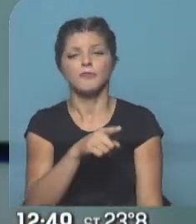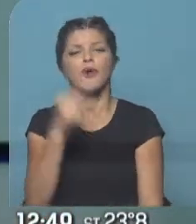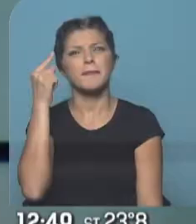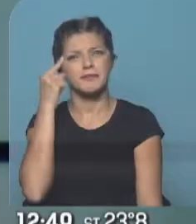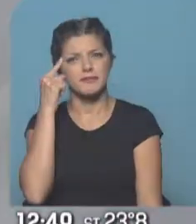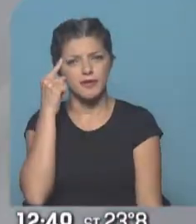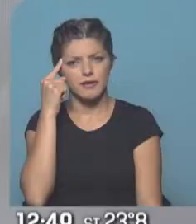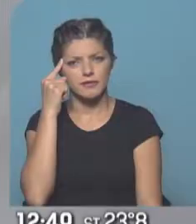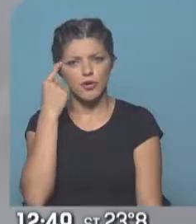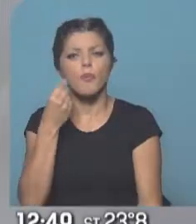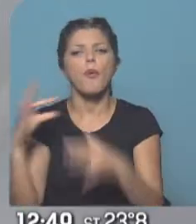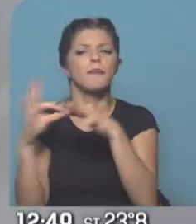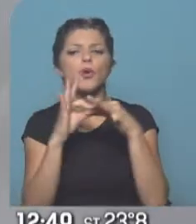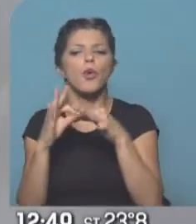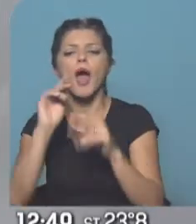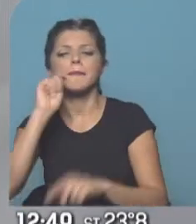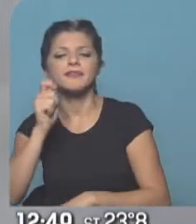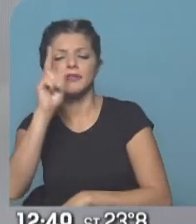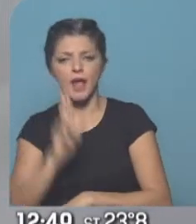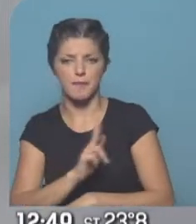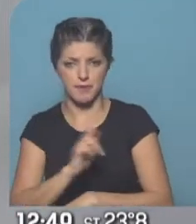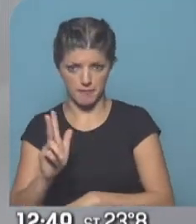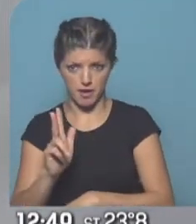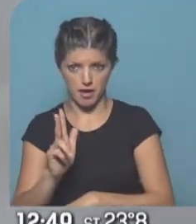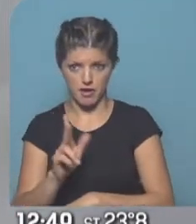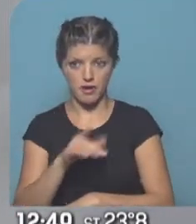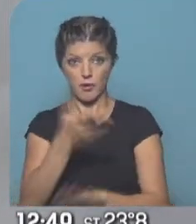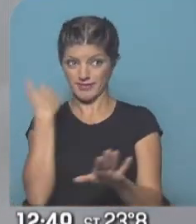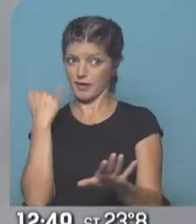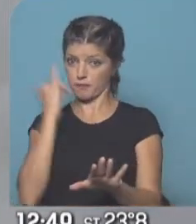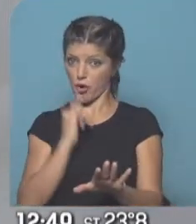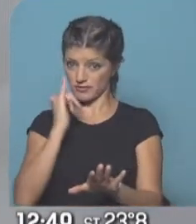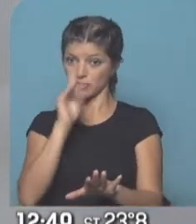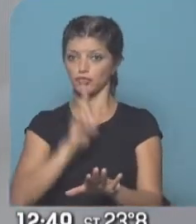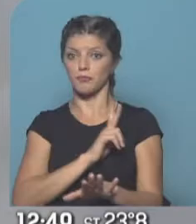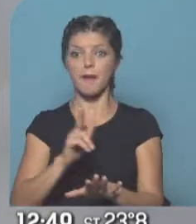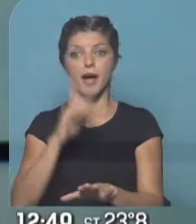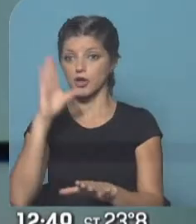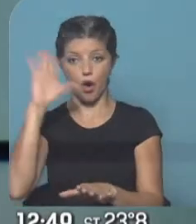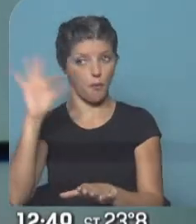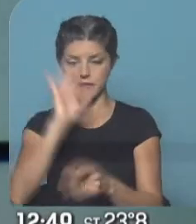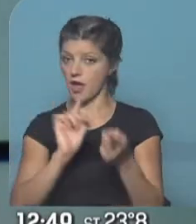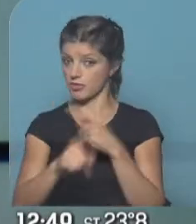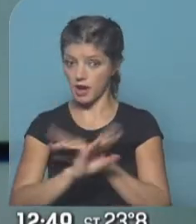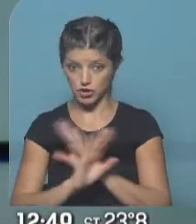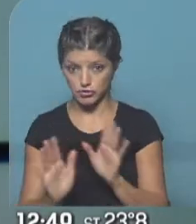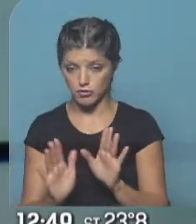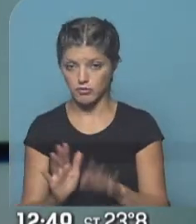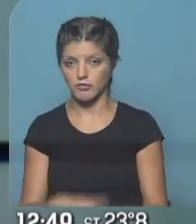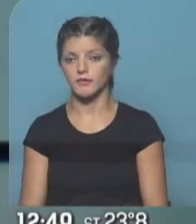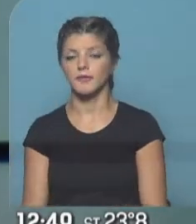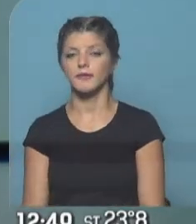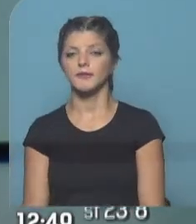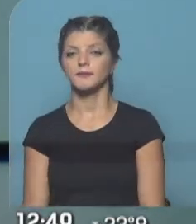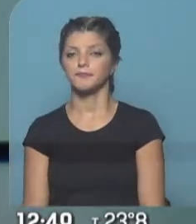en estos diálogos, teniendo en cuenta que, como recién decías, es un papa que se mete de lleno en los problemas y los encara directamente, ¿no? No, va a